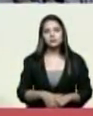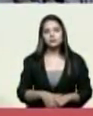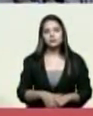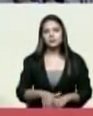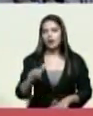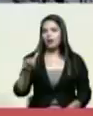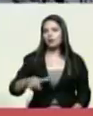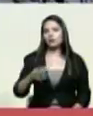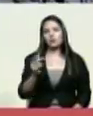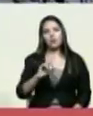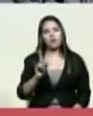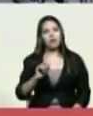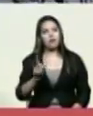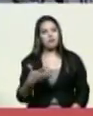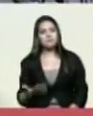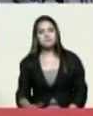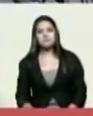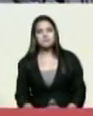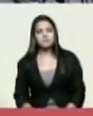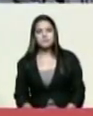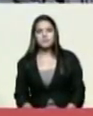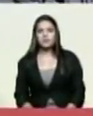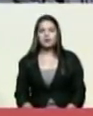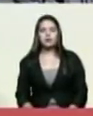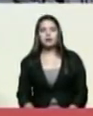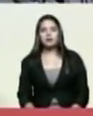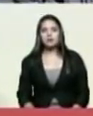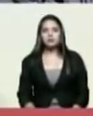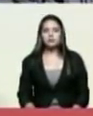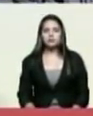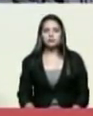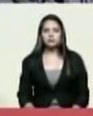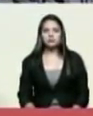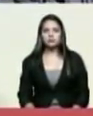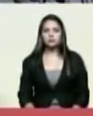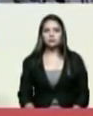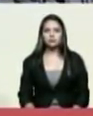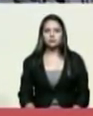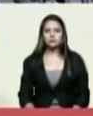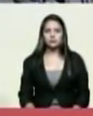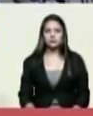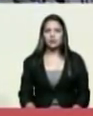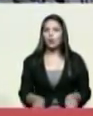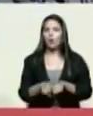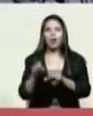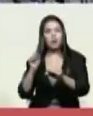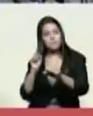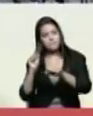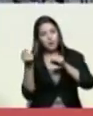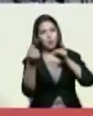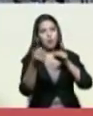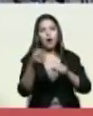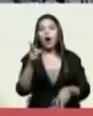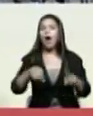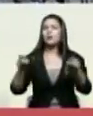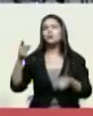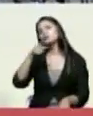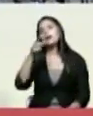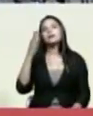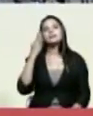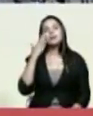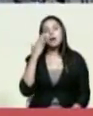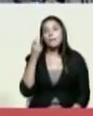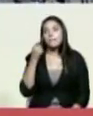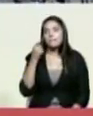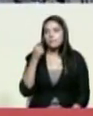esto no es... Es como dijera uno en el béisbol, pues. Hay muchachos que ustedes saben que van a ser unas